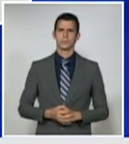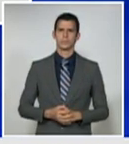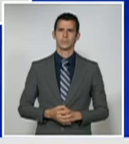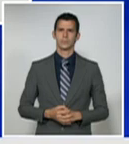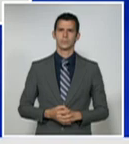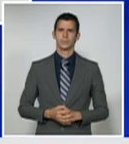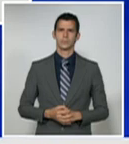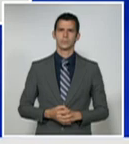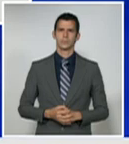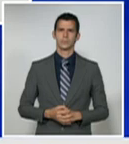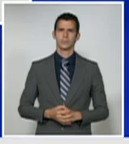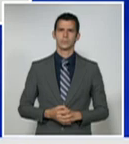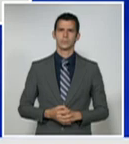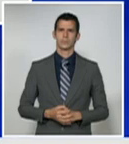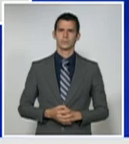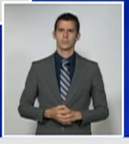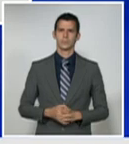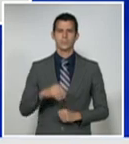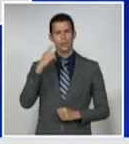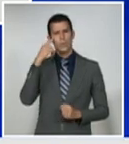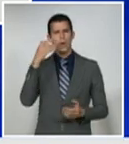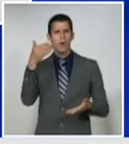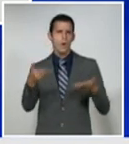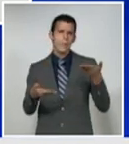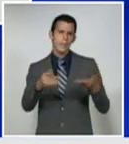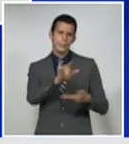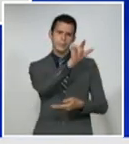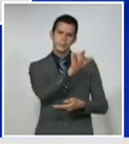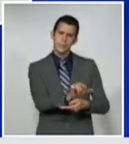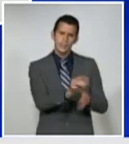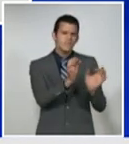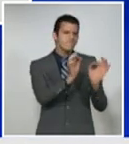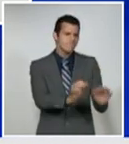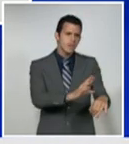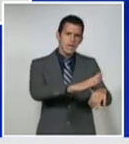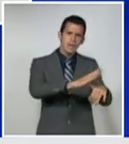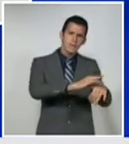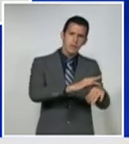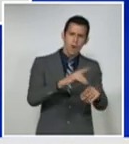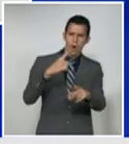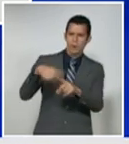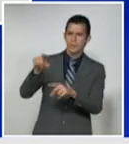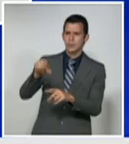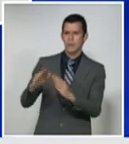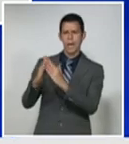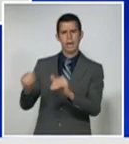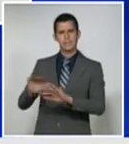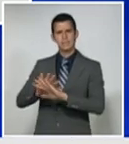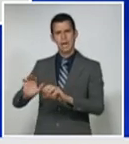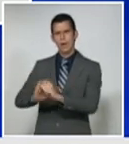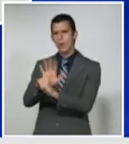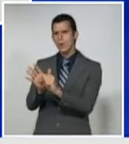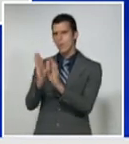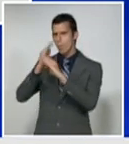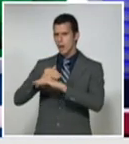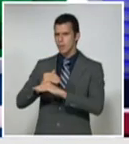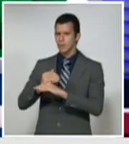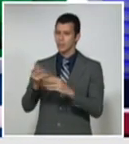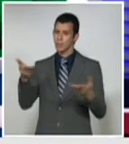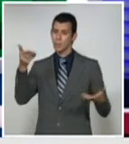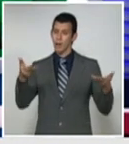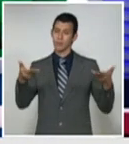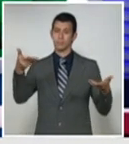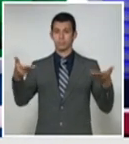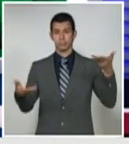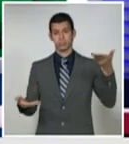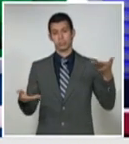cuenta el número de casos que se han confirmado en este mes. En resumen, Gisela y todas las personas